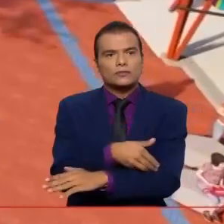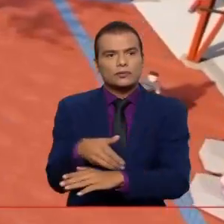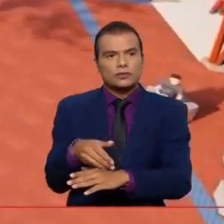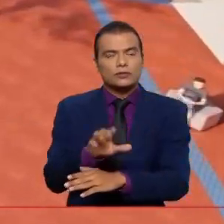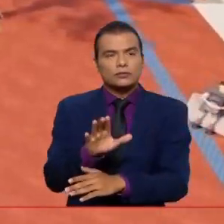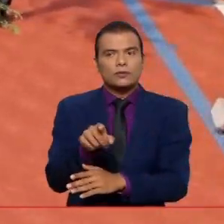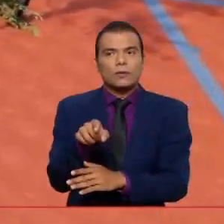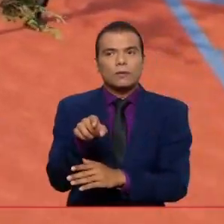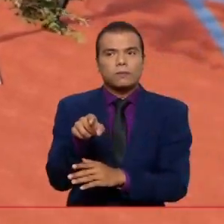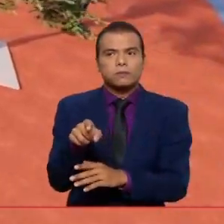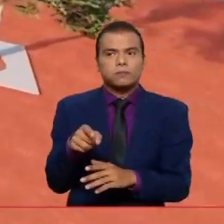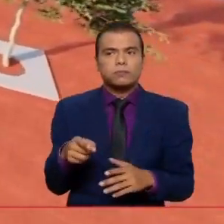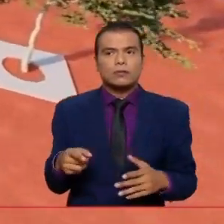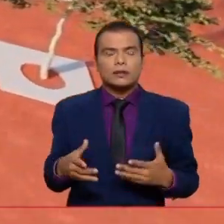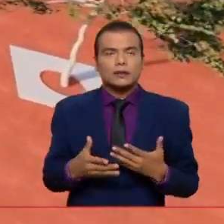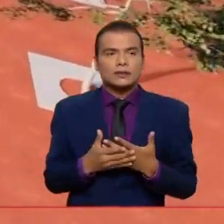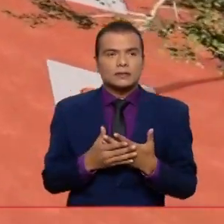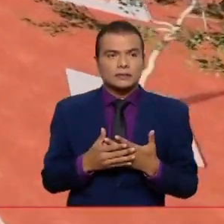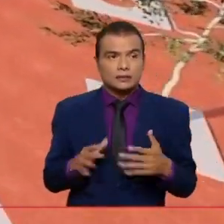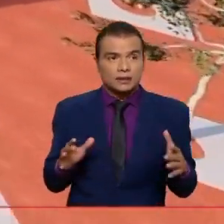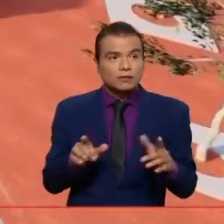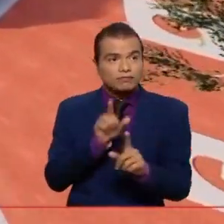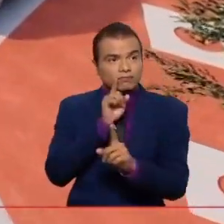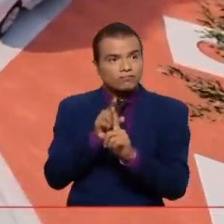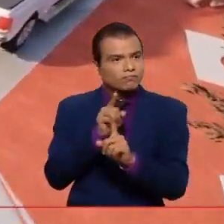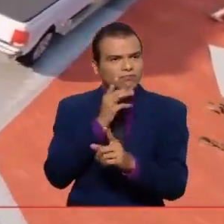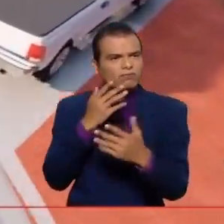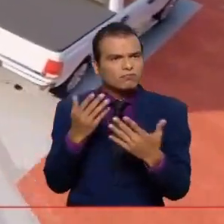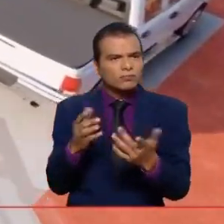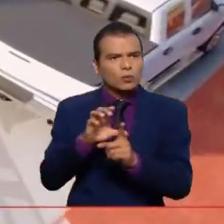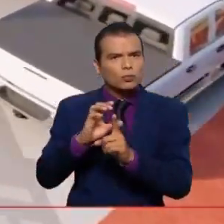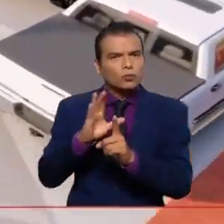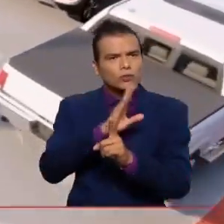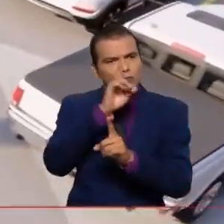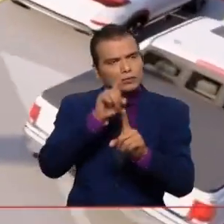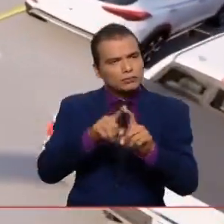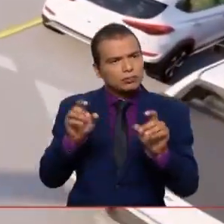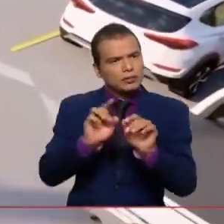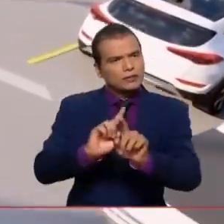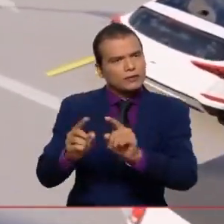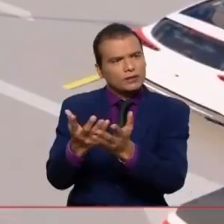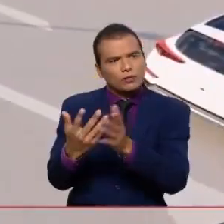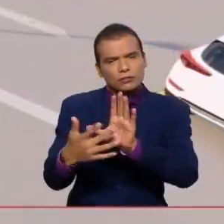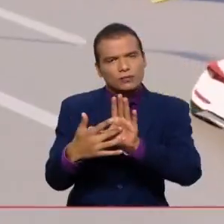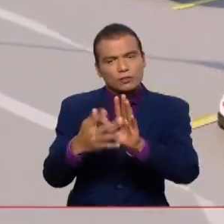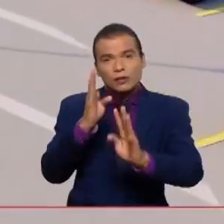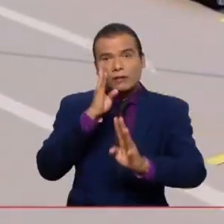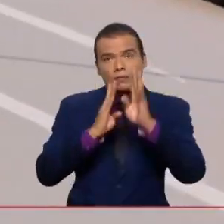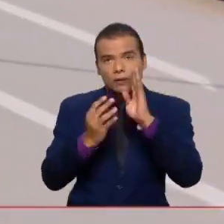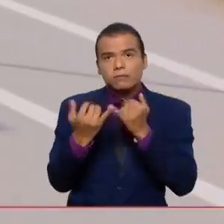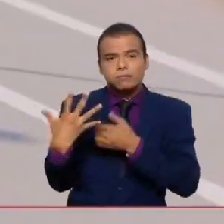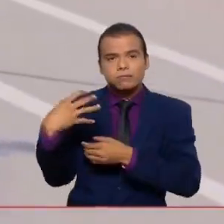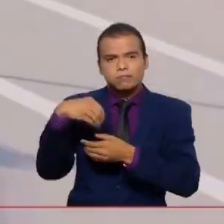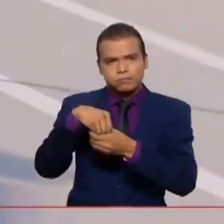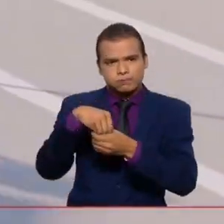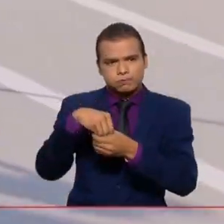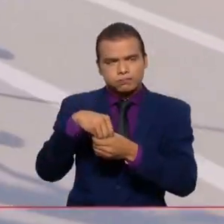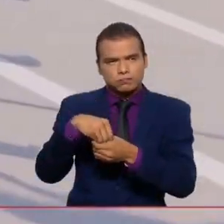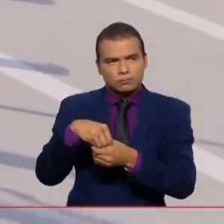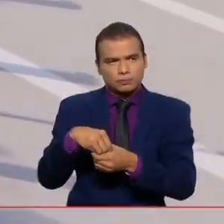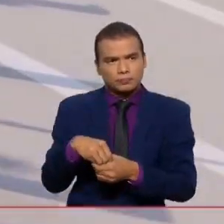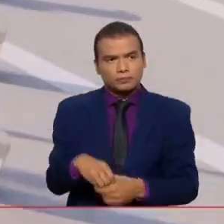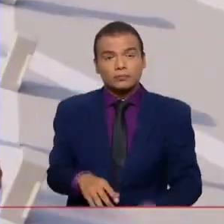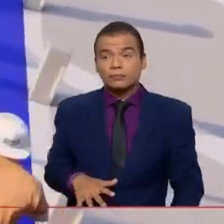pesos. Además, la obra espera conservar la cultura y costumbres a través de monumentos característicos del municipio. El parador va a